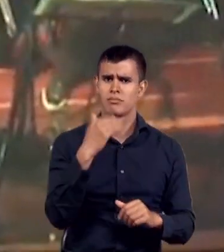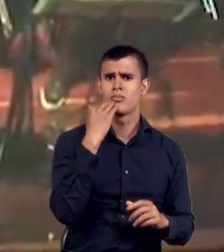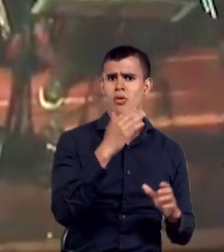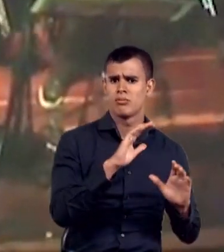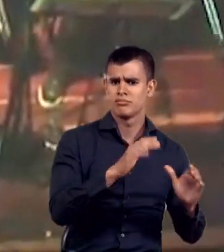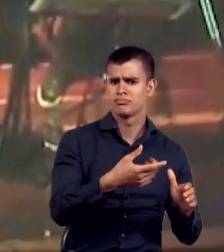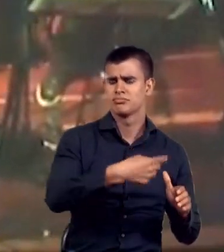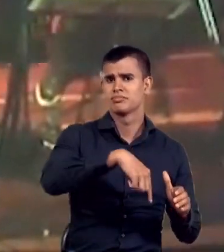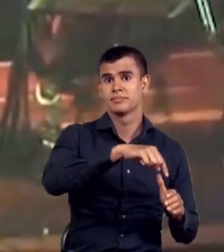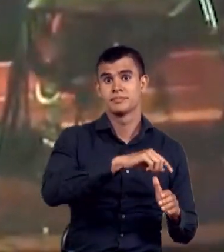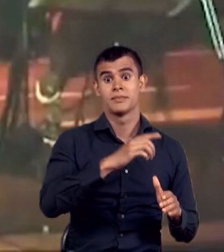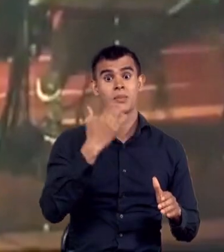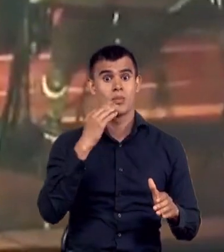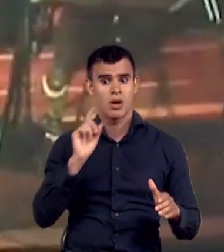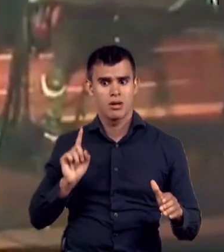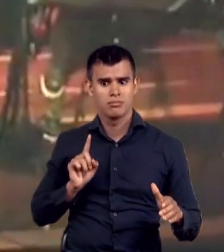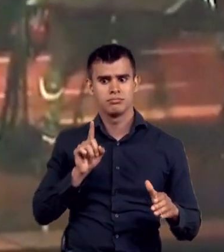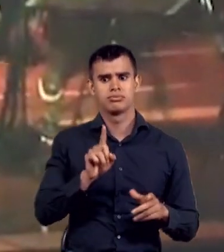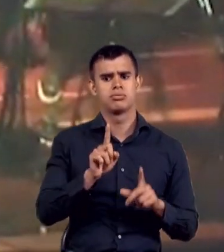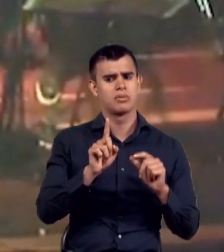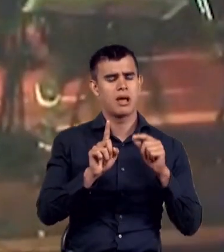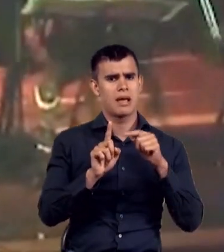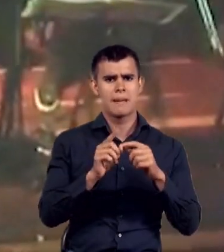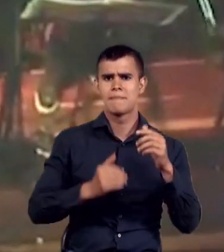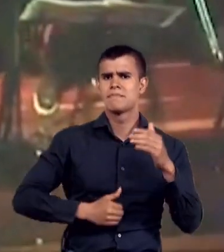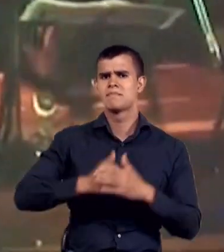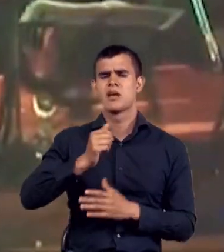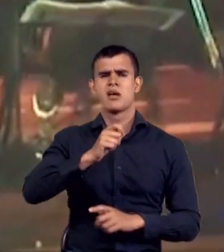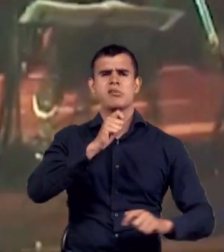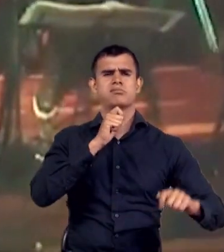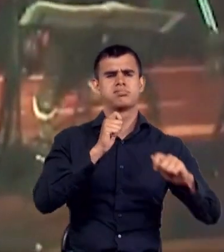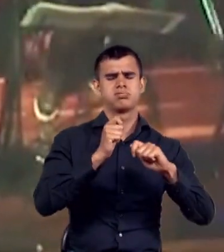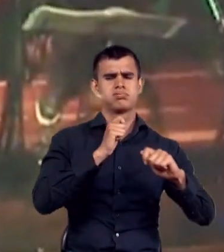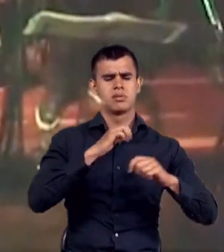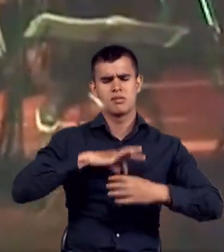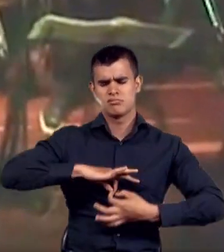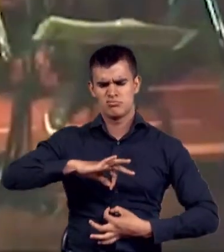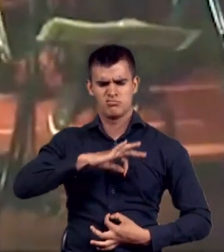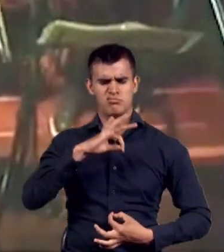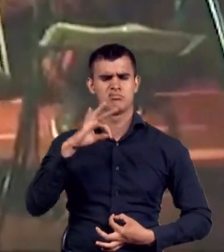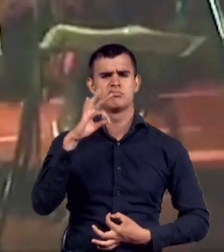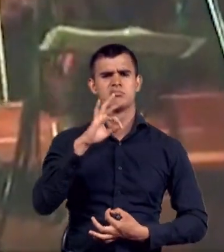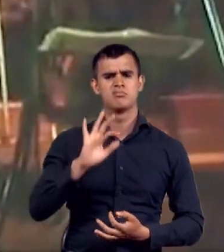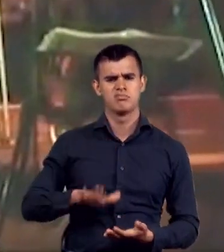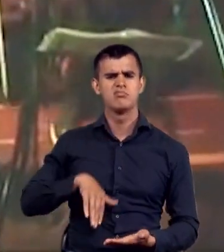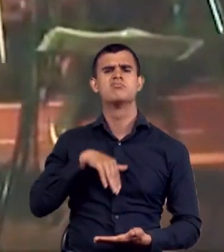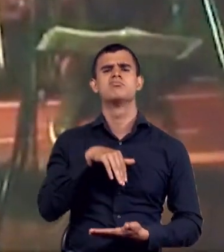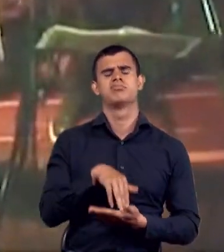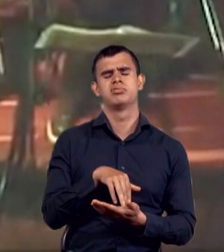sonidos, tal y como lo hace La Roca, que cada vez que toca, deja el alma en la tarima.